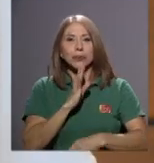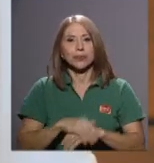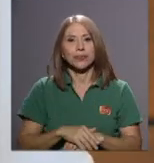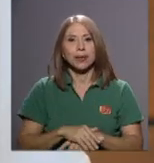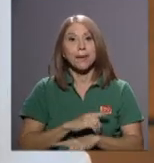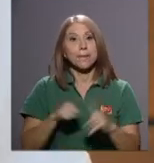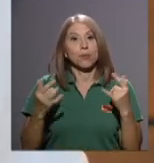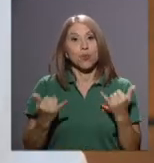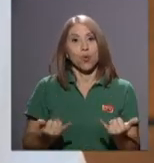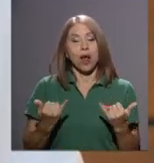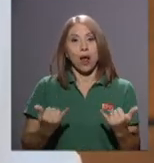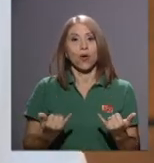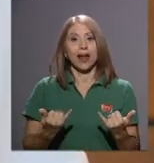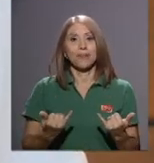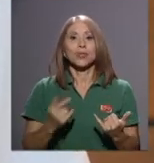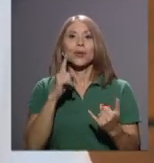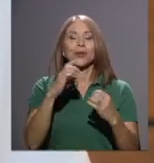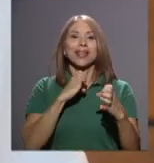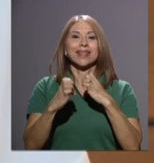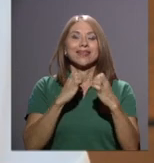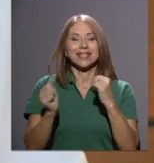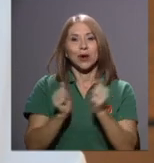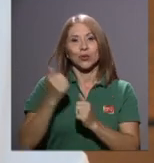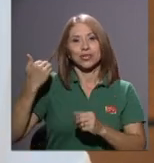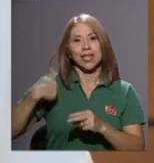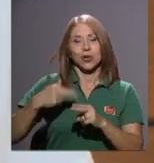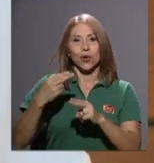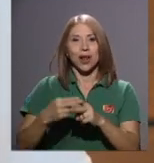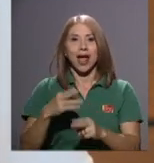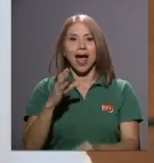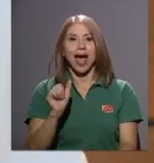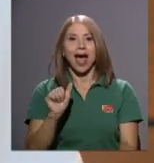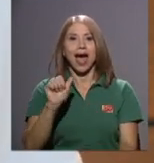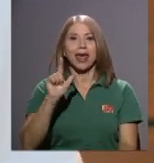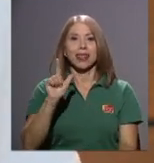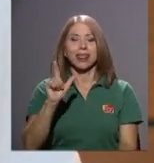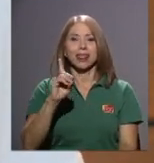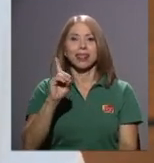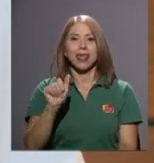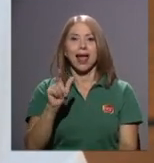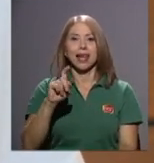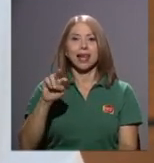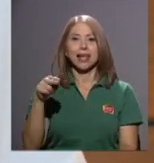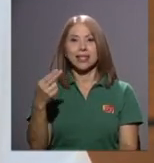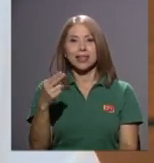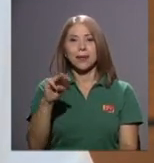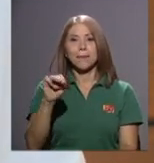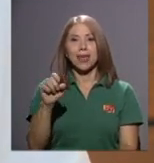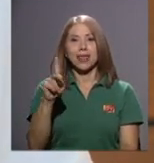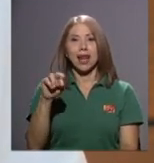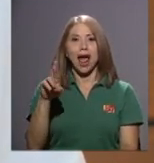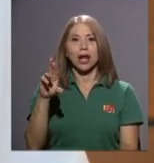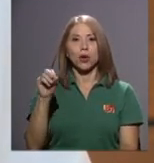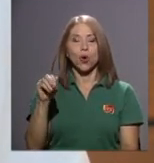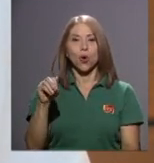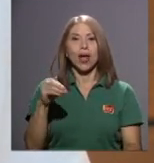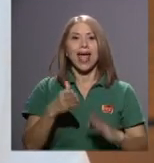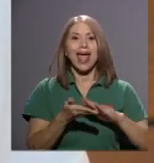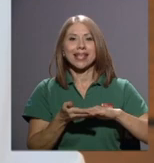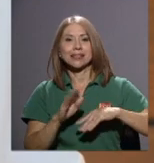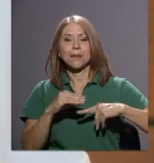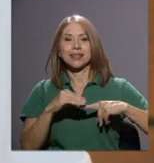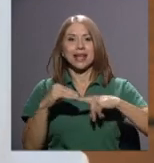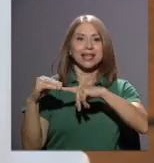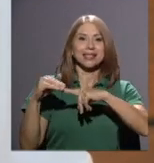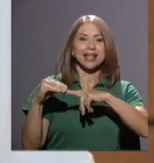Pero por ahora tendremos una entrevista con el señor Adalid Medrano, quien es especialista en delitos